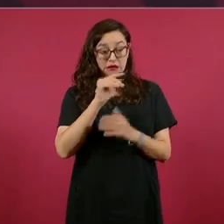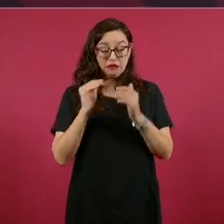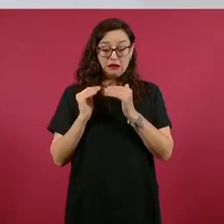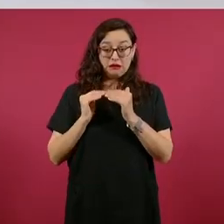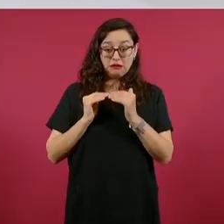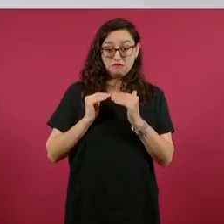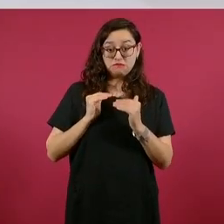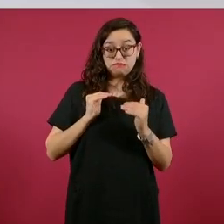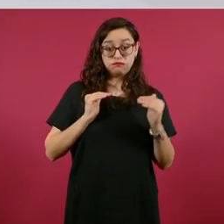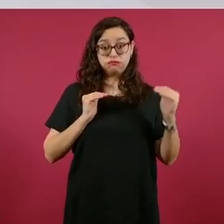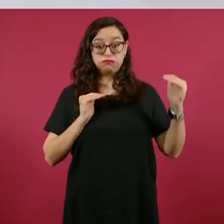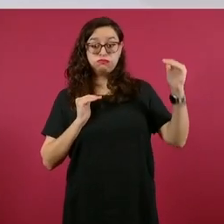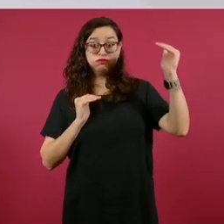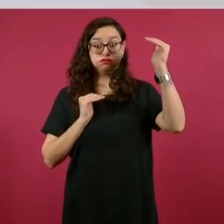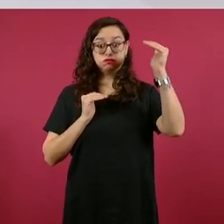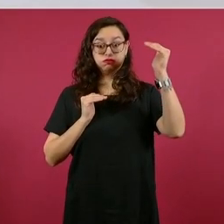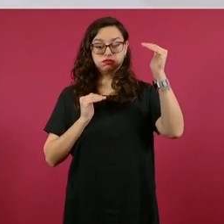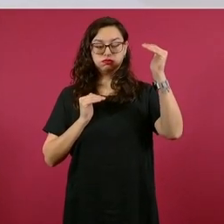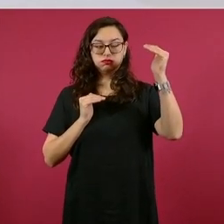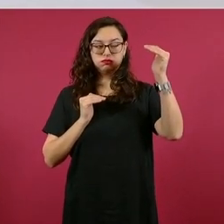de